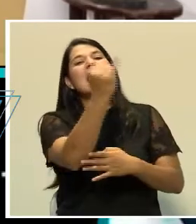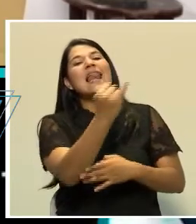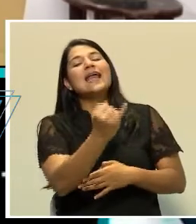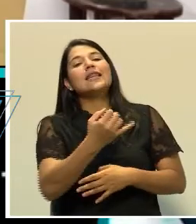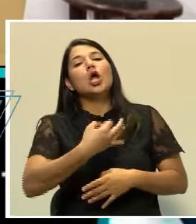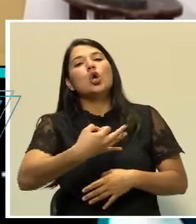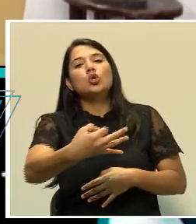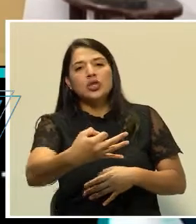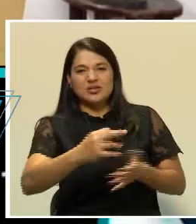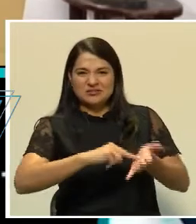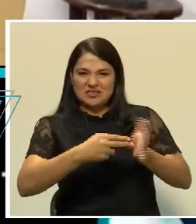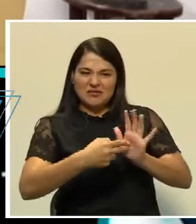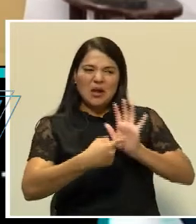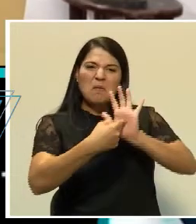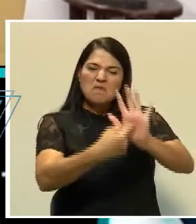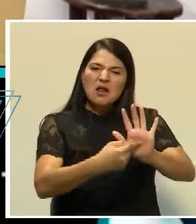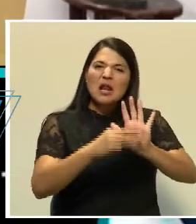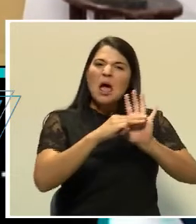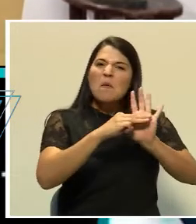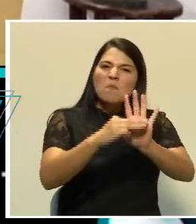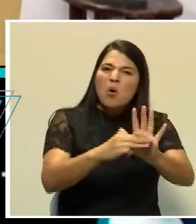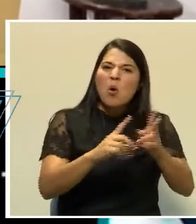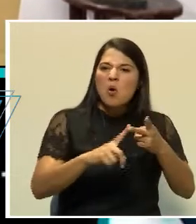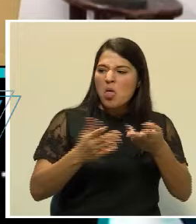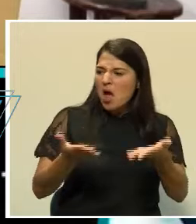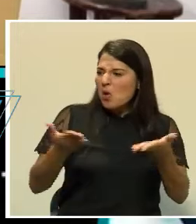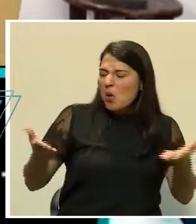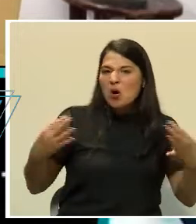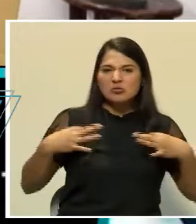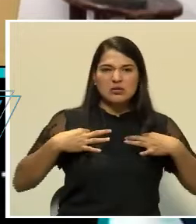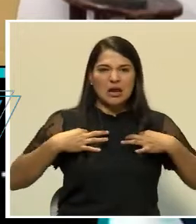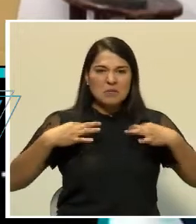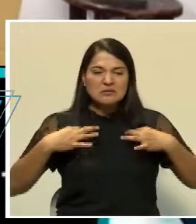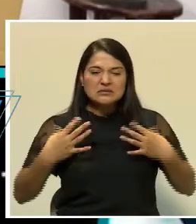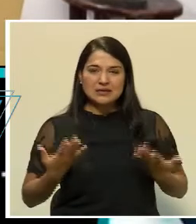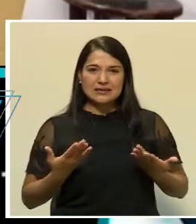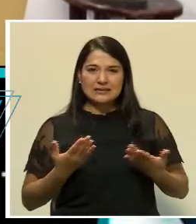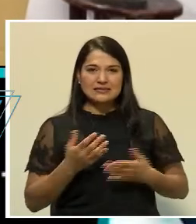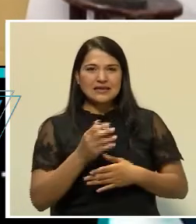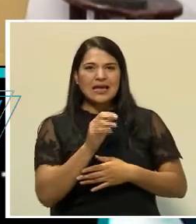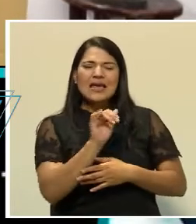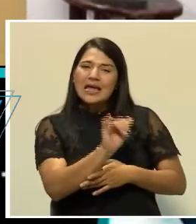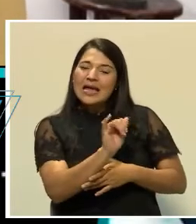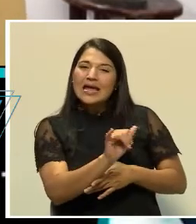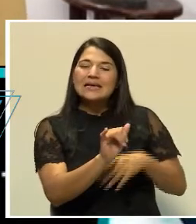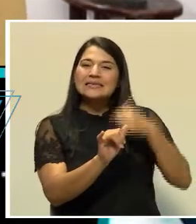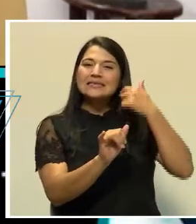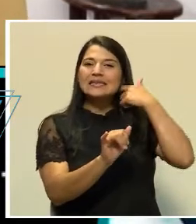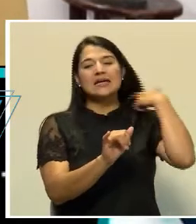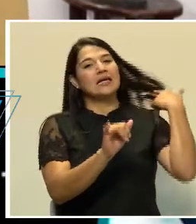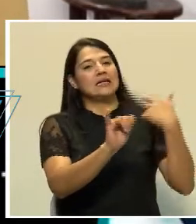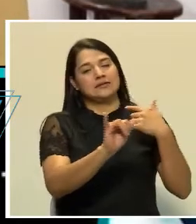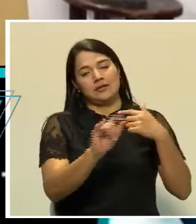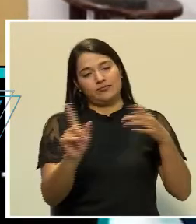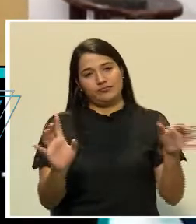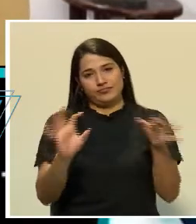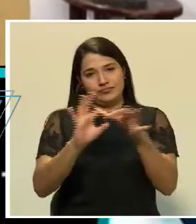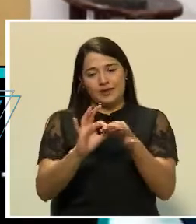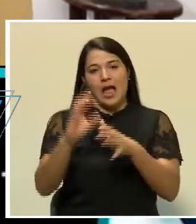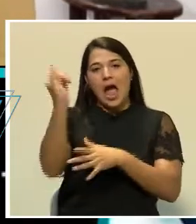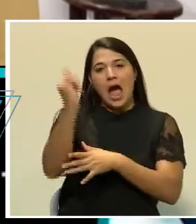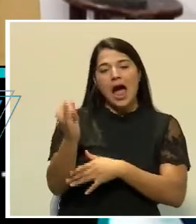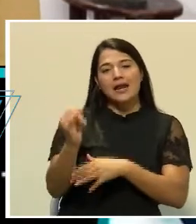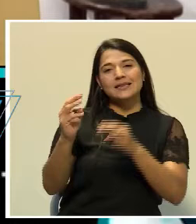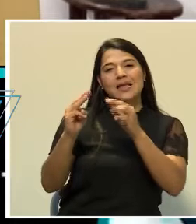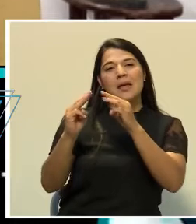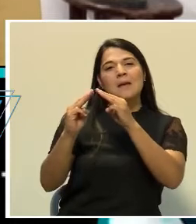se refleja en la moda, en los objetos, en las camisetas. Esta es una noción alejada del arte de museo, es una noción